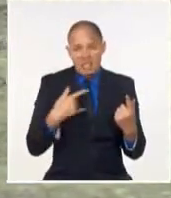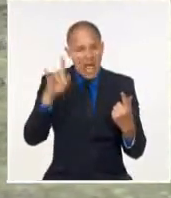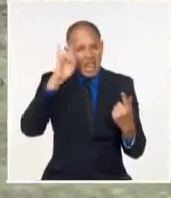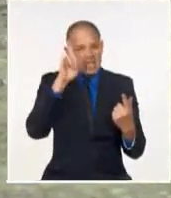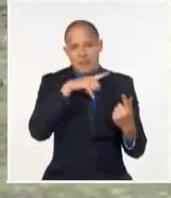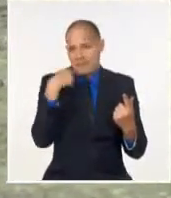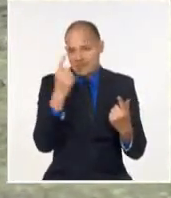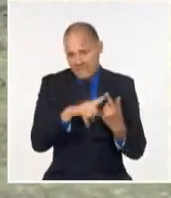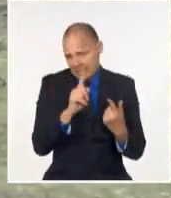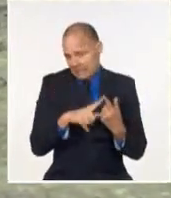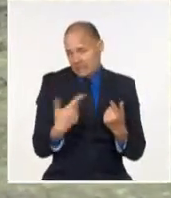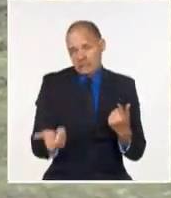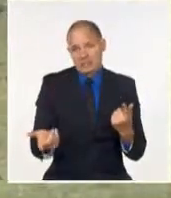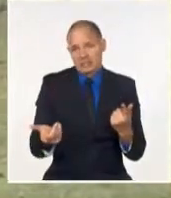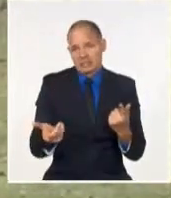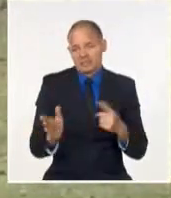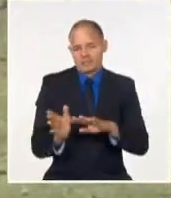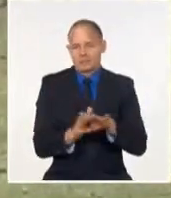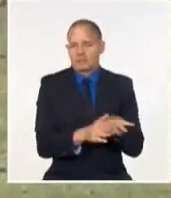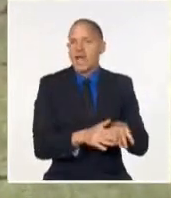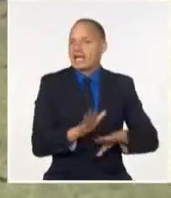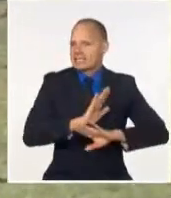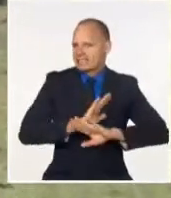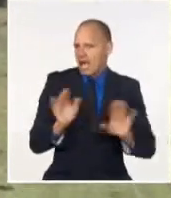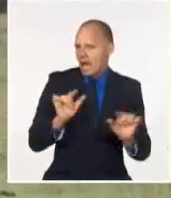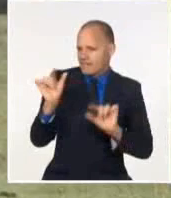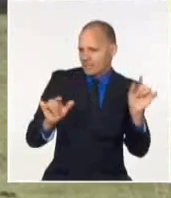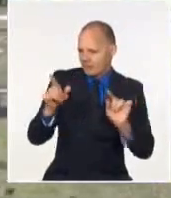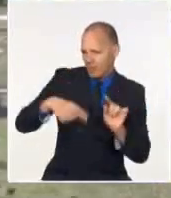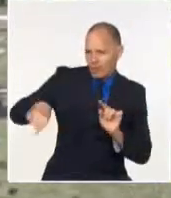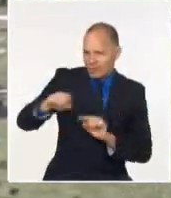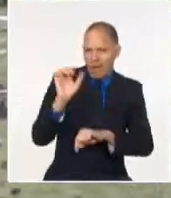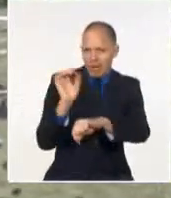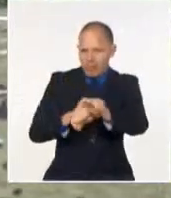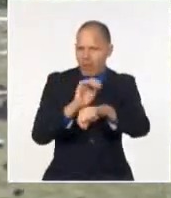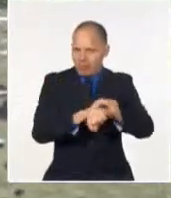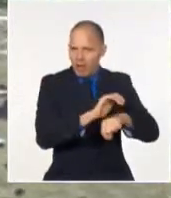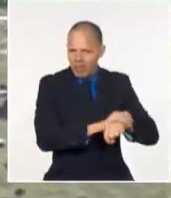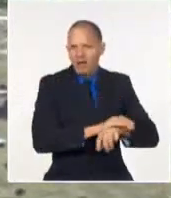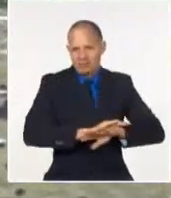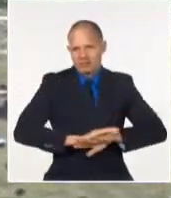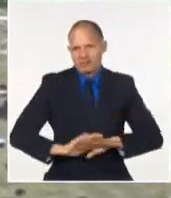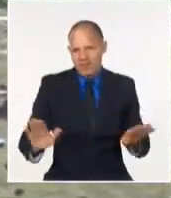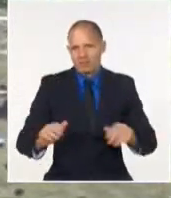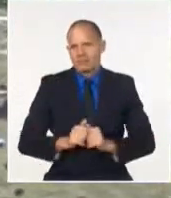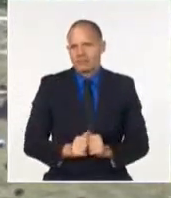Con los matarifes de la zona detenidos, ya es posible ver el cambio. Juan